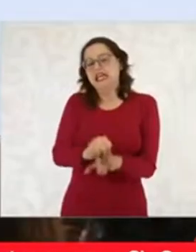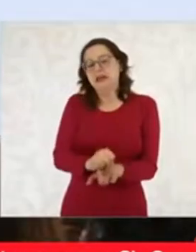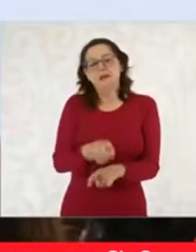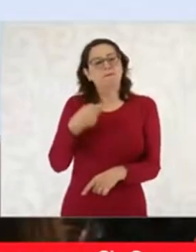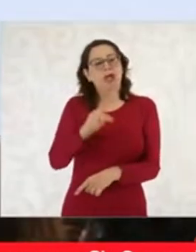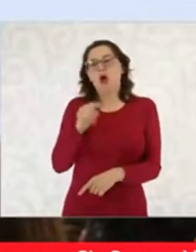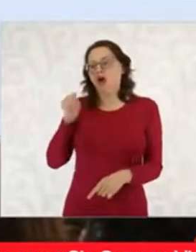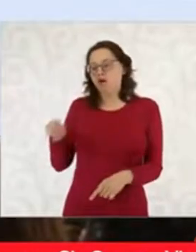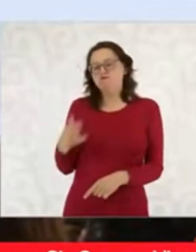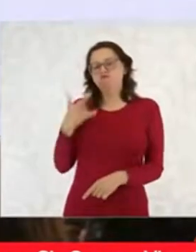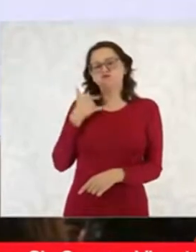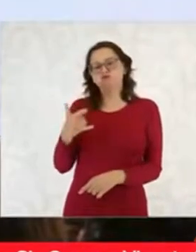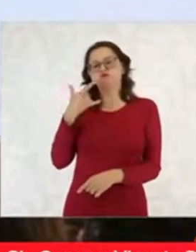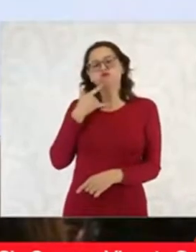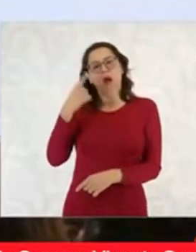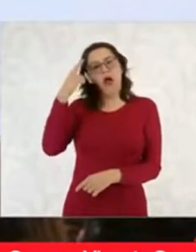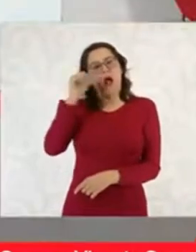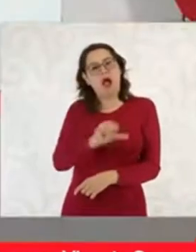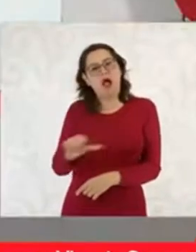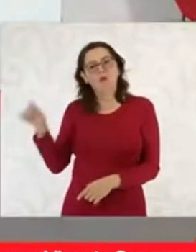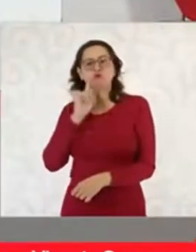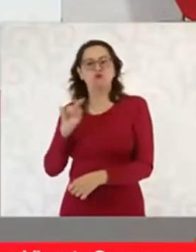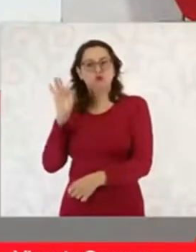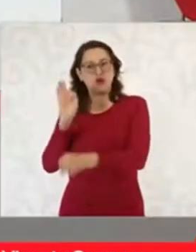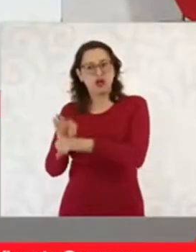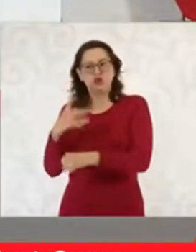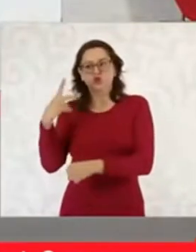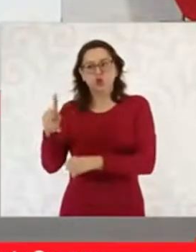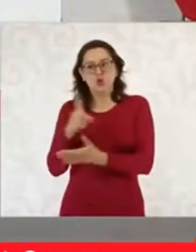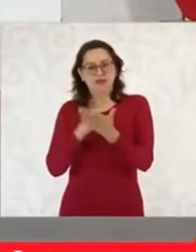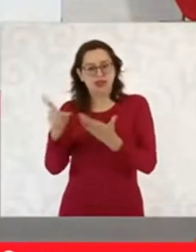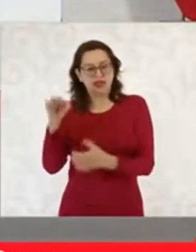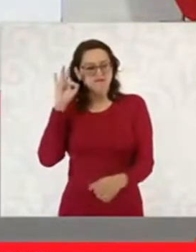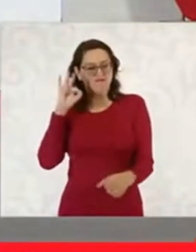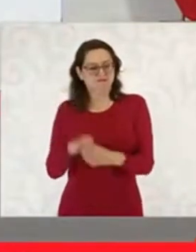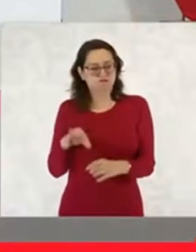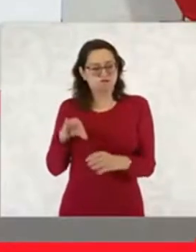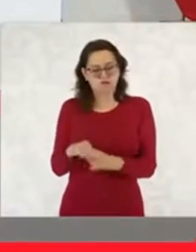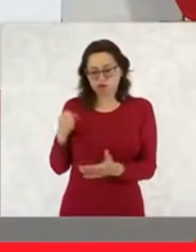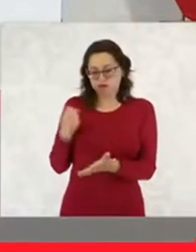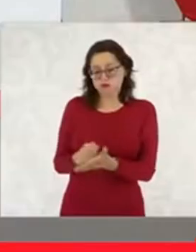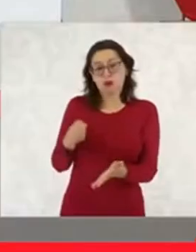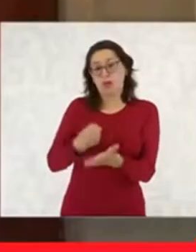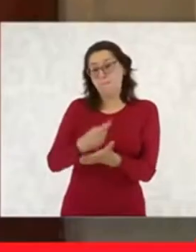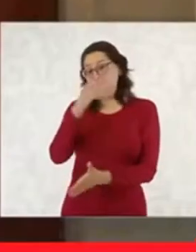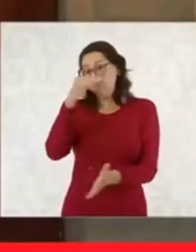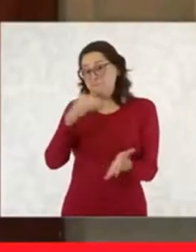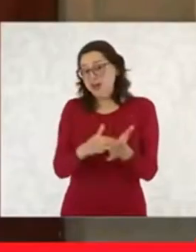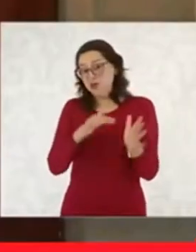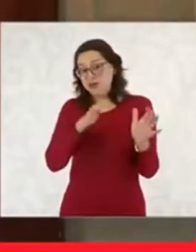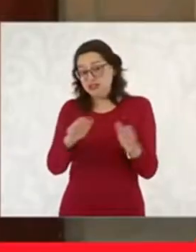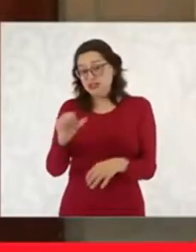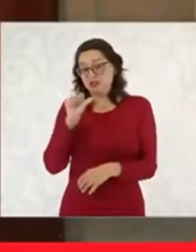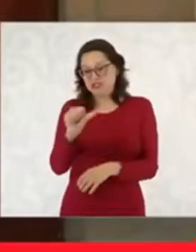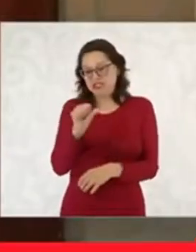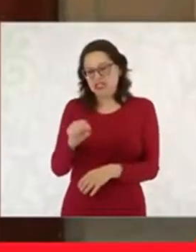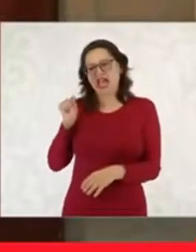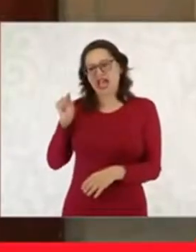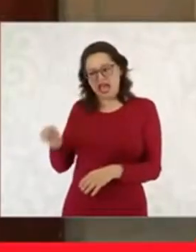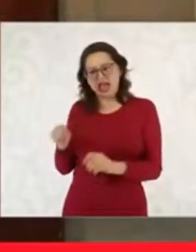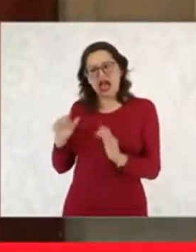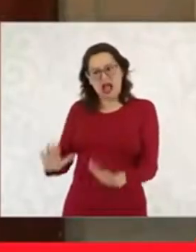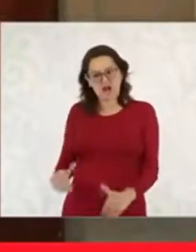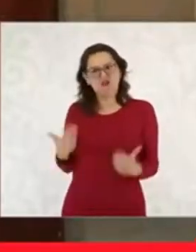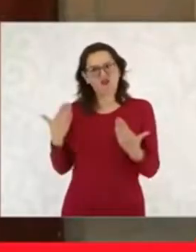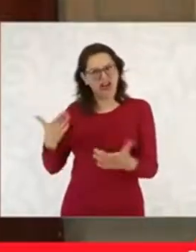el inicio por la lucha del sufragio, 1916, desde que estaba el Congreso Constituyente, ella estaba afuera del